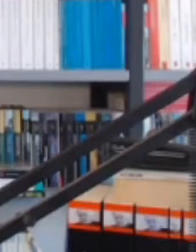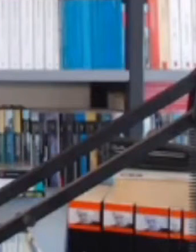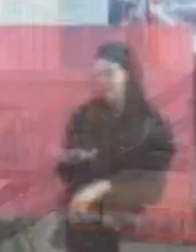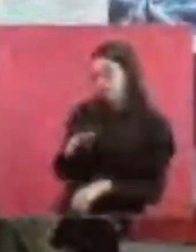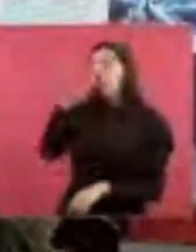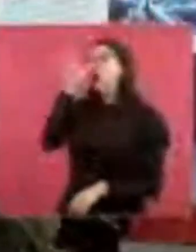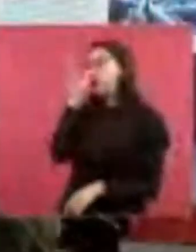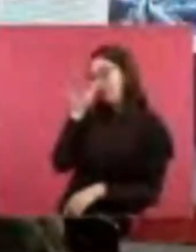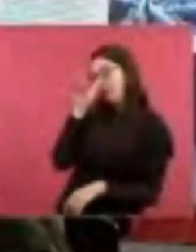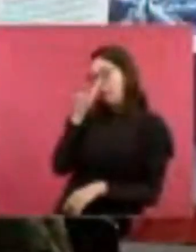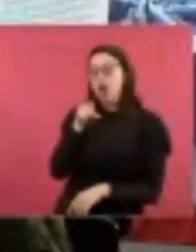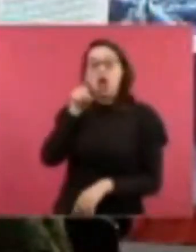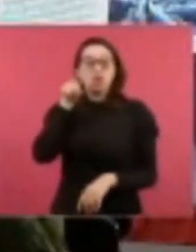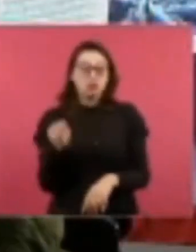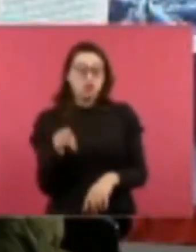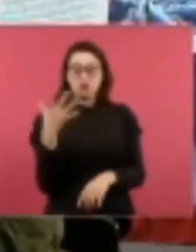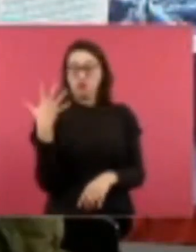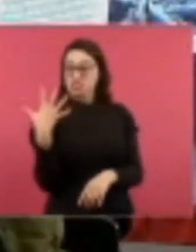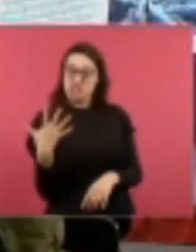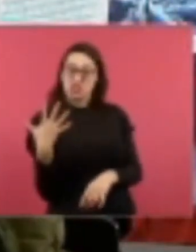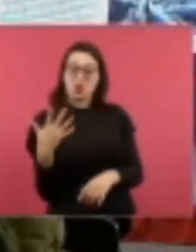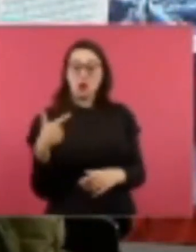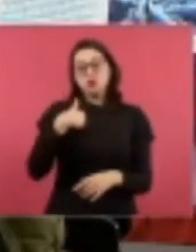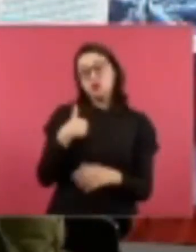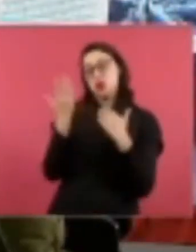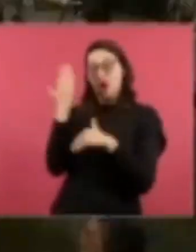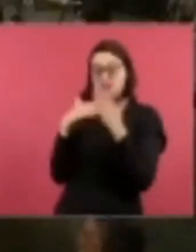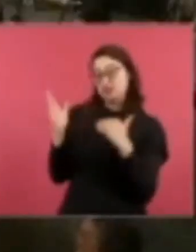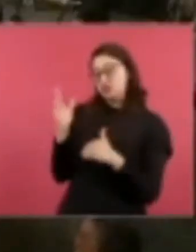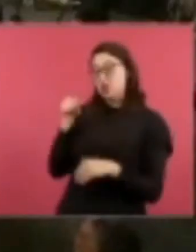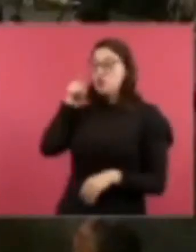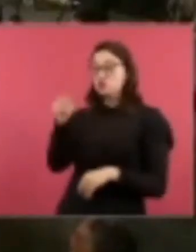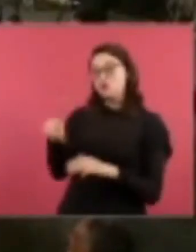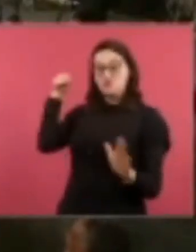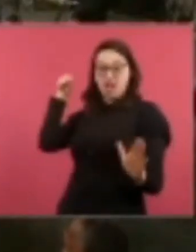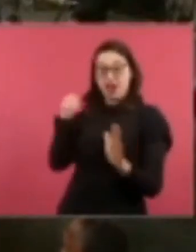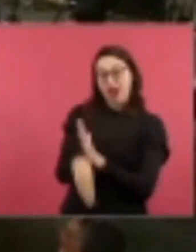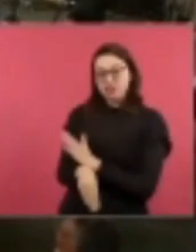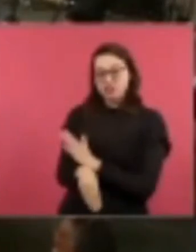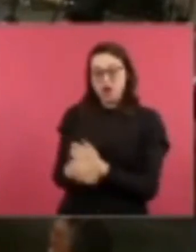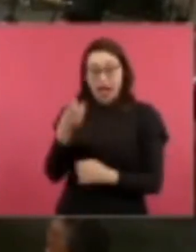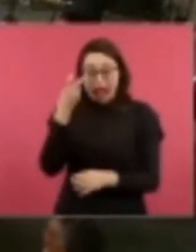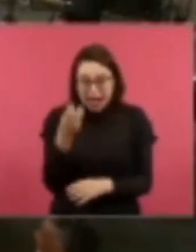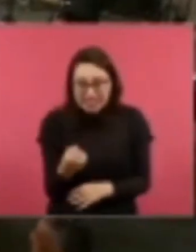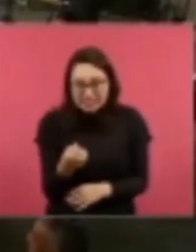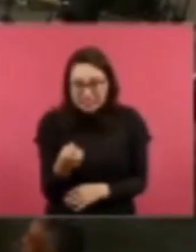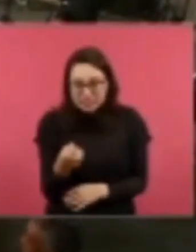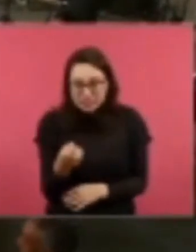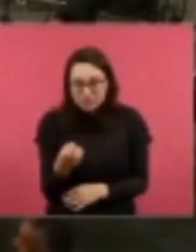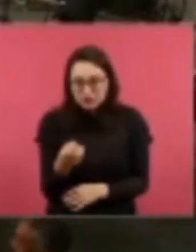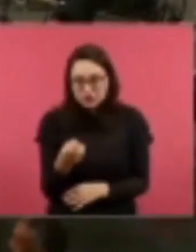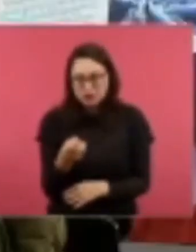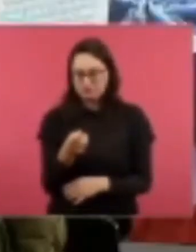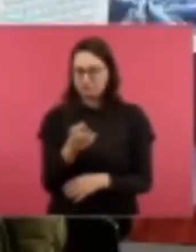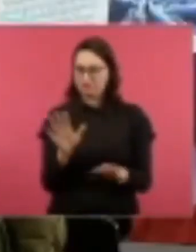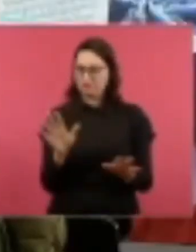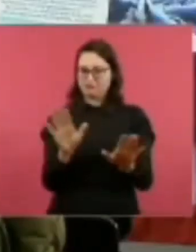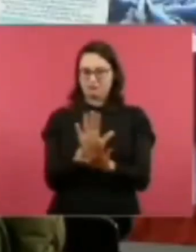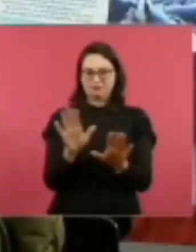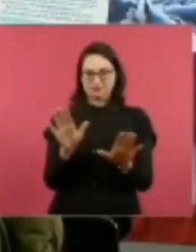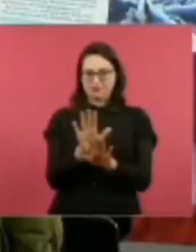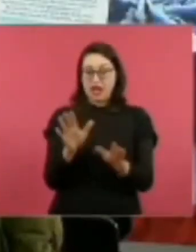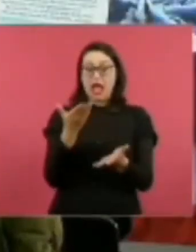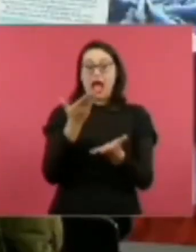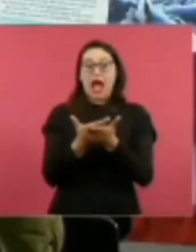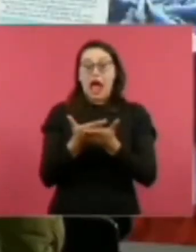desfachatada, ¿cómo se atreve? Debería de guardar las formas, de haber sacado ahí una reglita